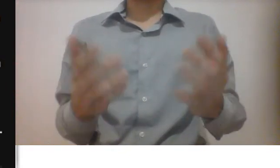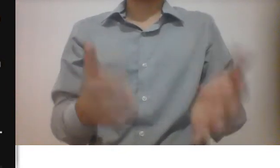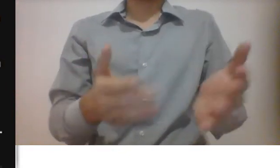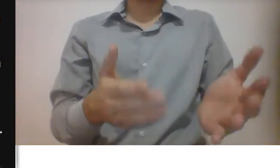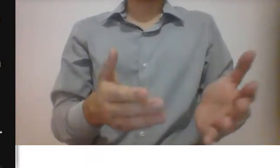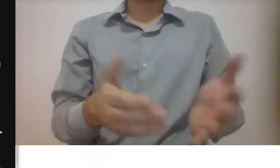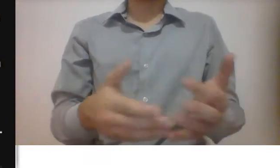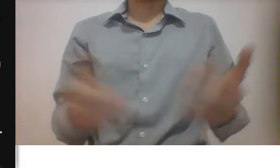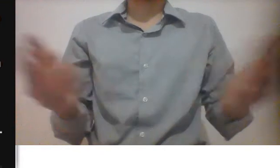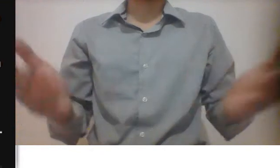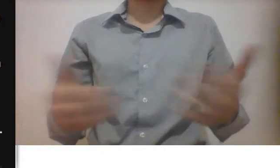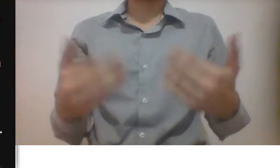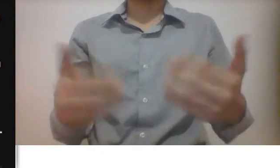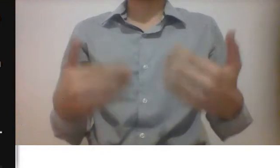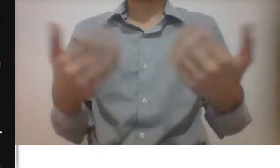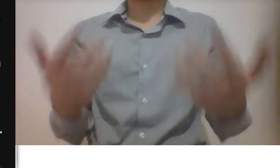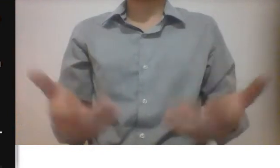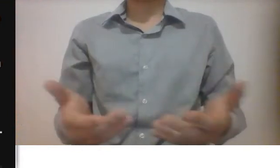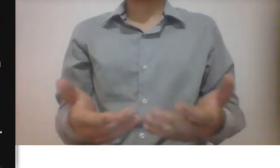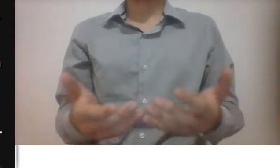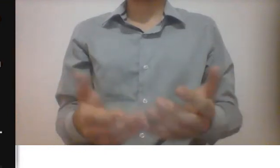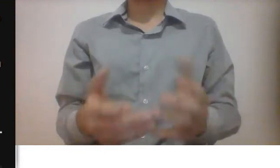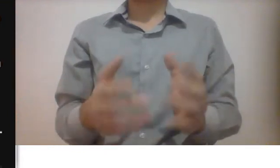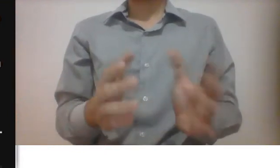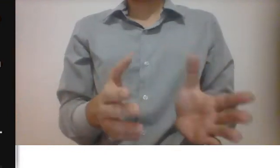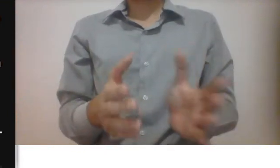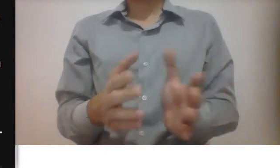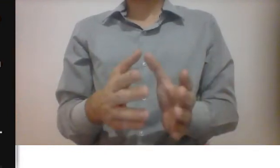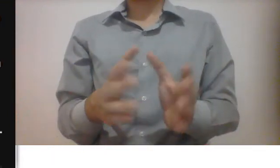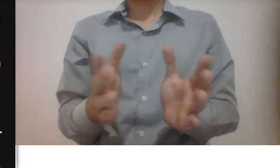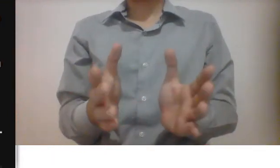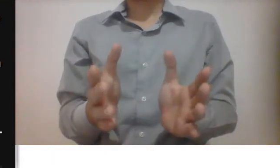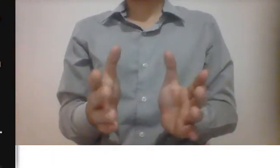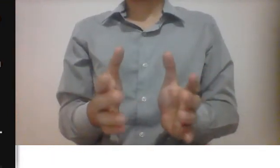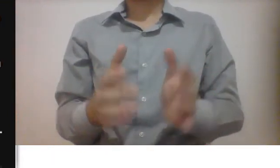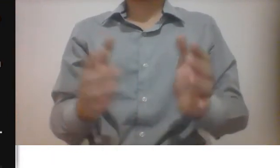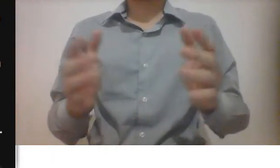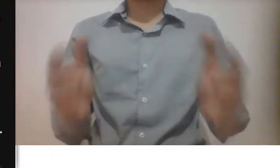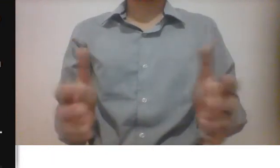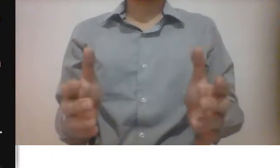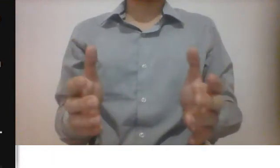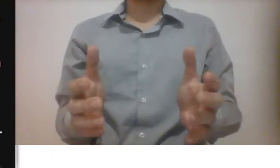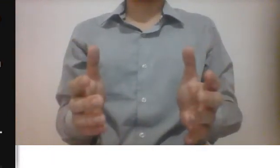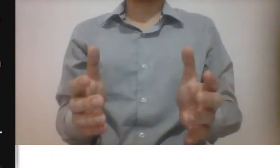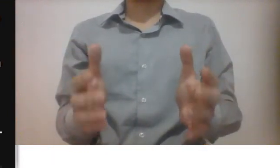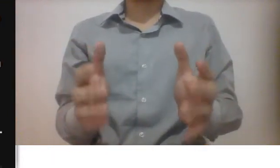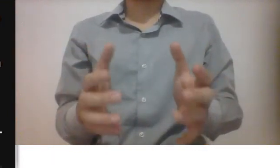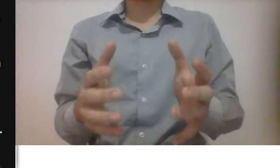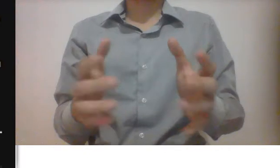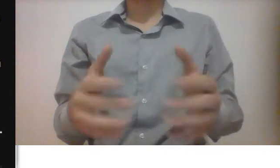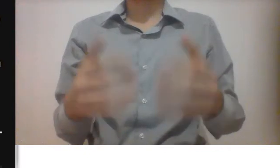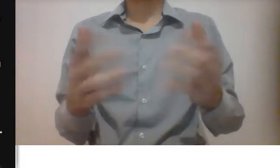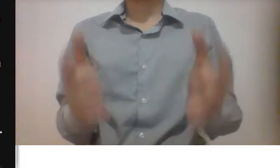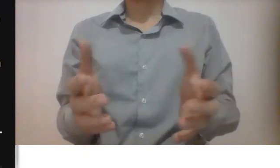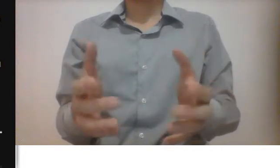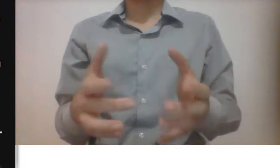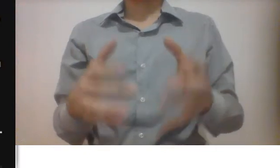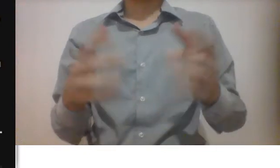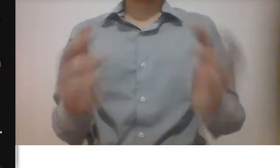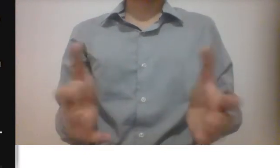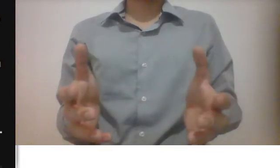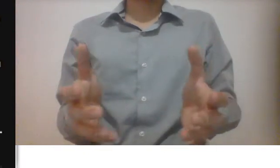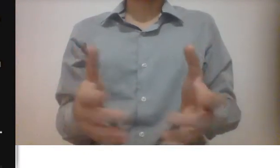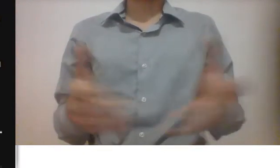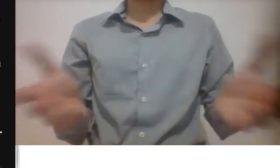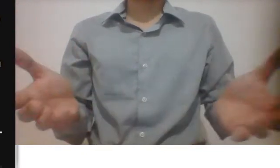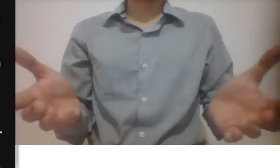fallecidas, los cuales nos lleva a pensar de que pues sí, totalmente era una facturera, y esto era un elemento muy sencillo que se consideraba algo normal en